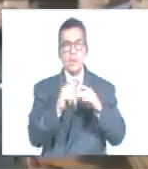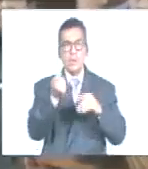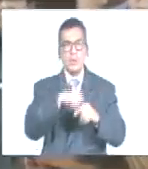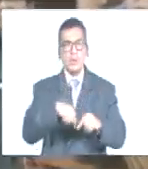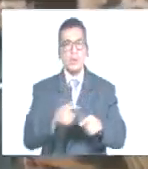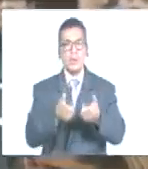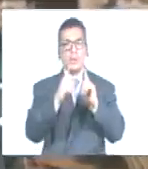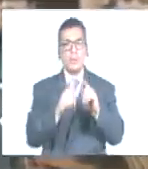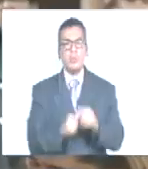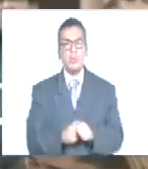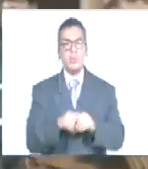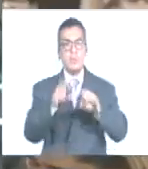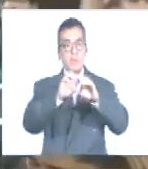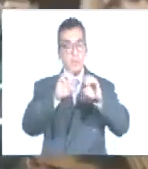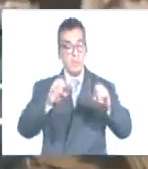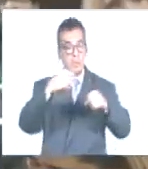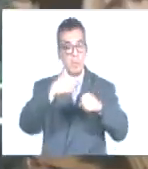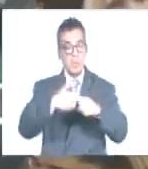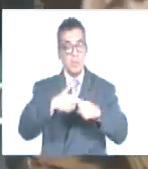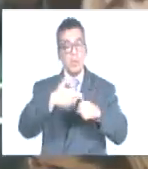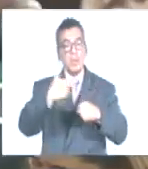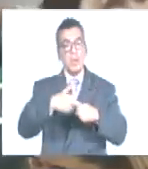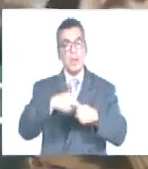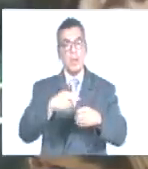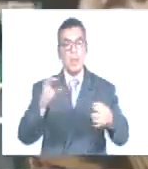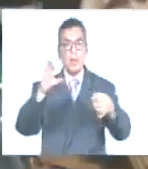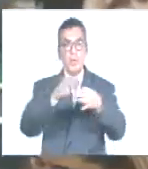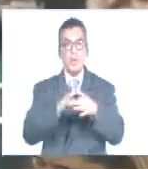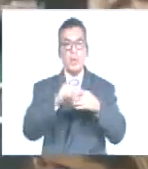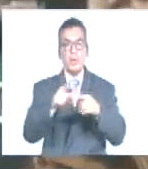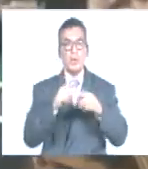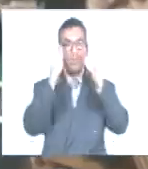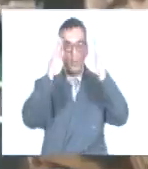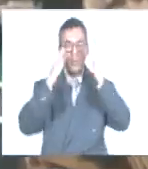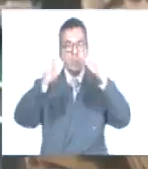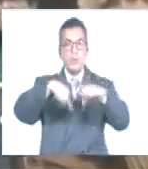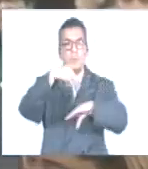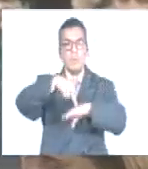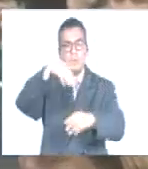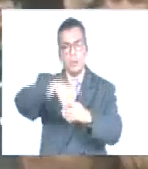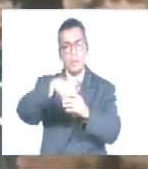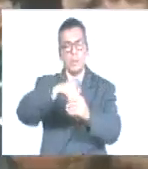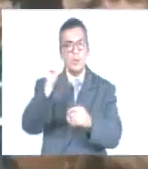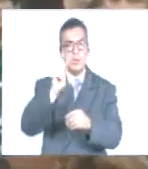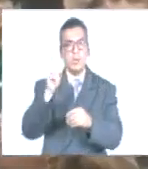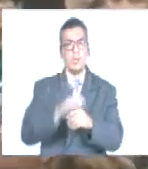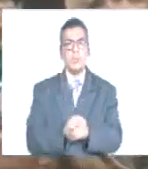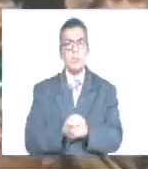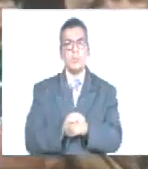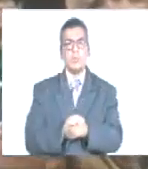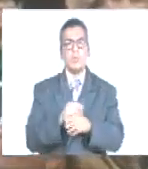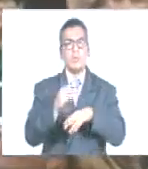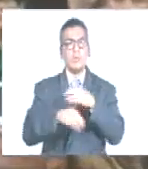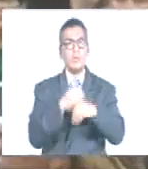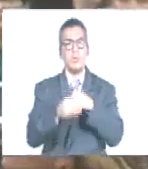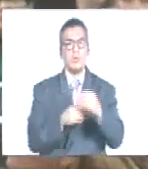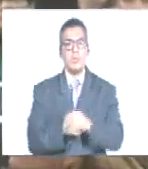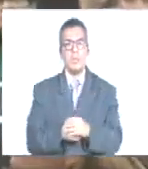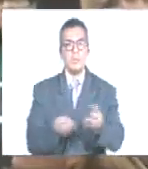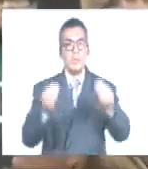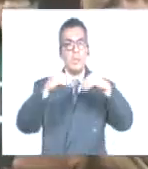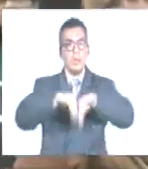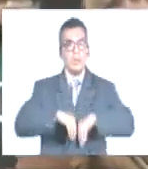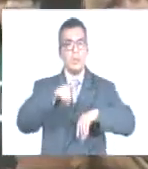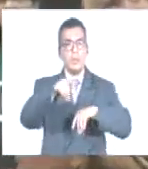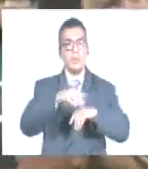autoridad electoral de la India, reunión con el Consejo Nacional Electoral Venezolano y el establecimiento de acuerdos